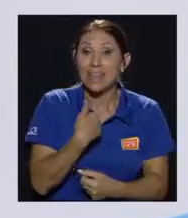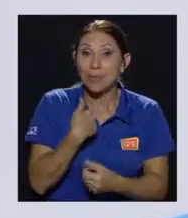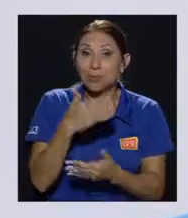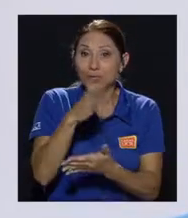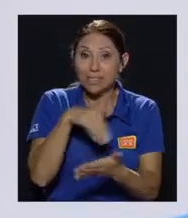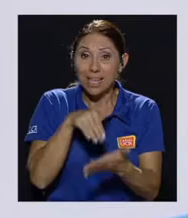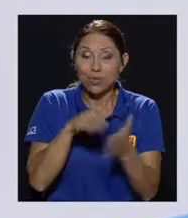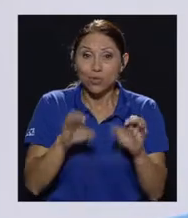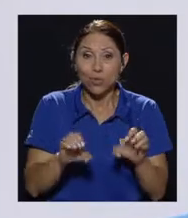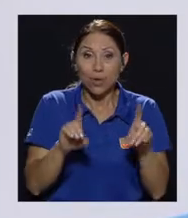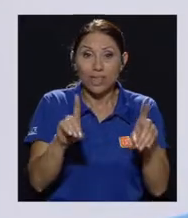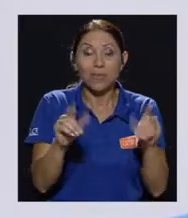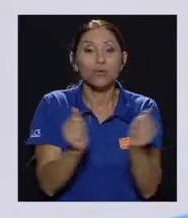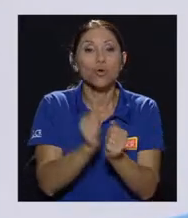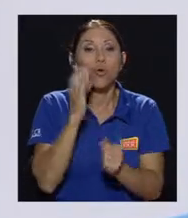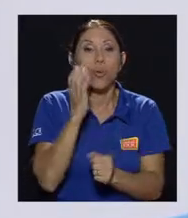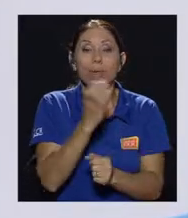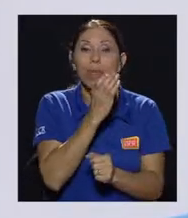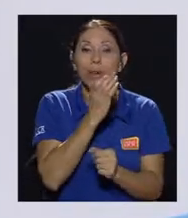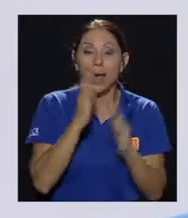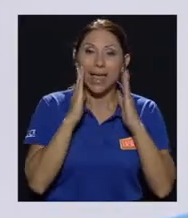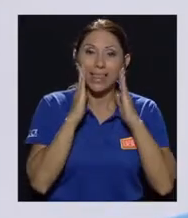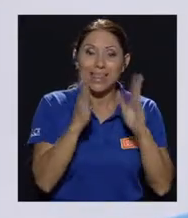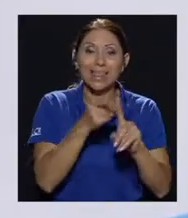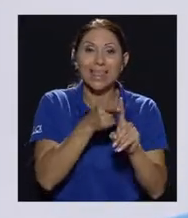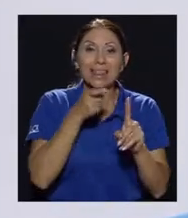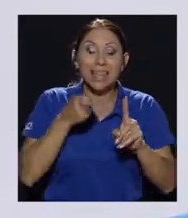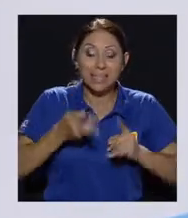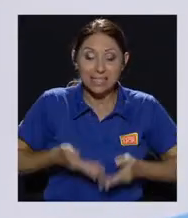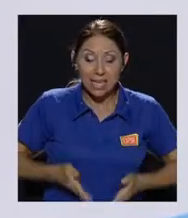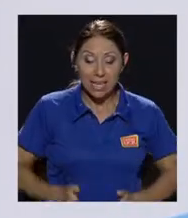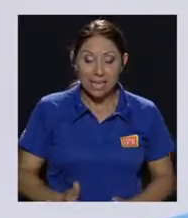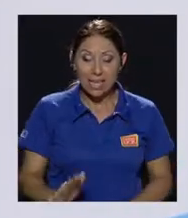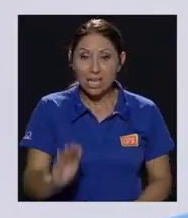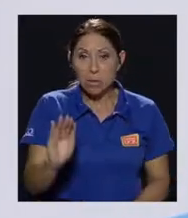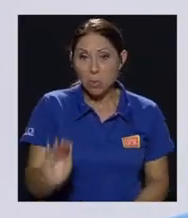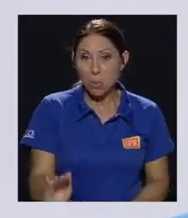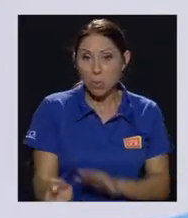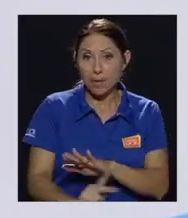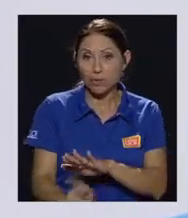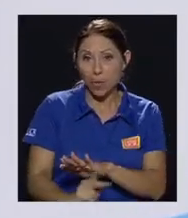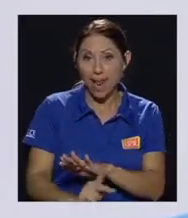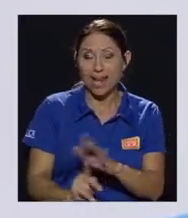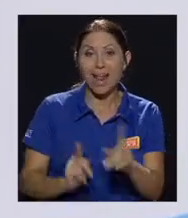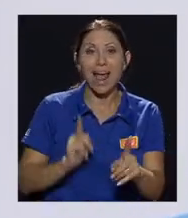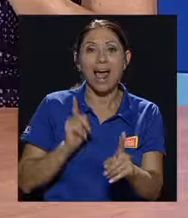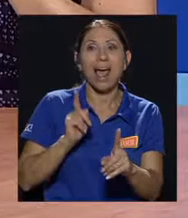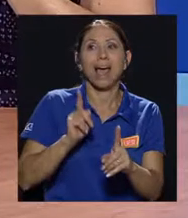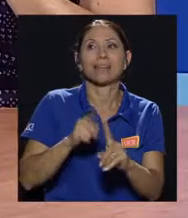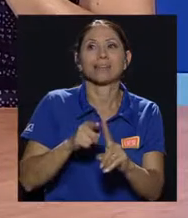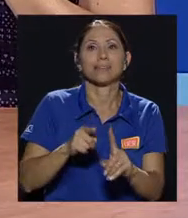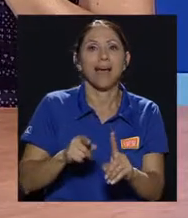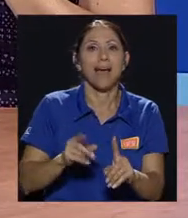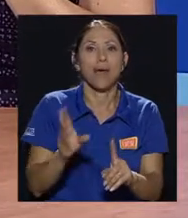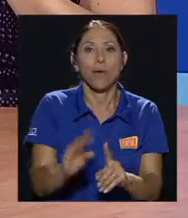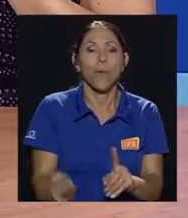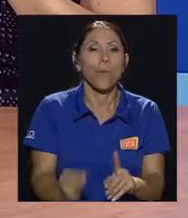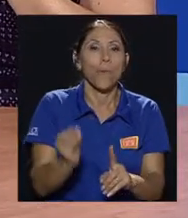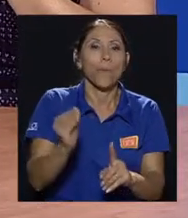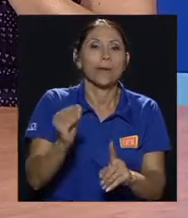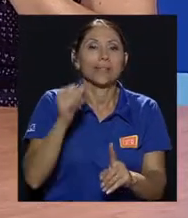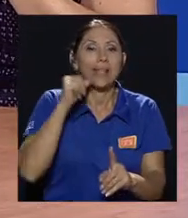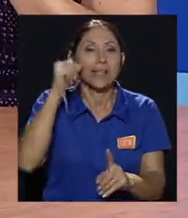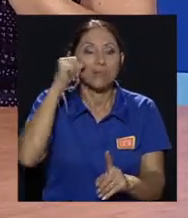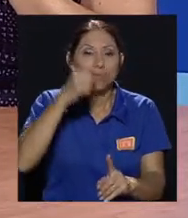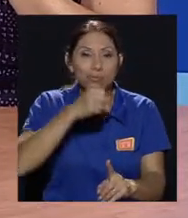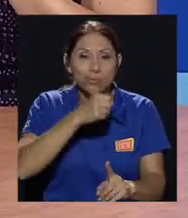estudiantil que atendían desde preescolar hasta jóvenes y adultos, que son los nocturnos y los indígenas. También incluyó